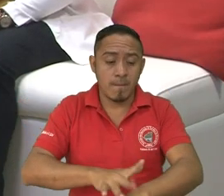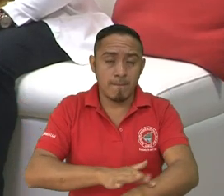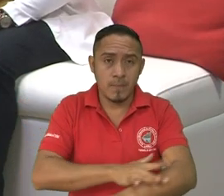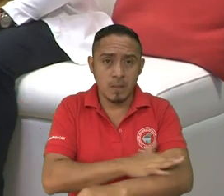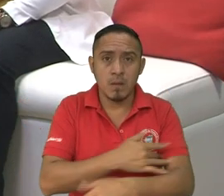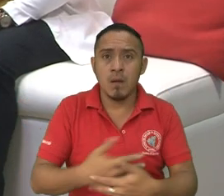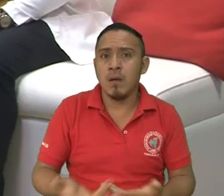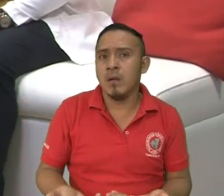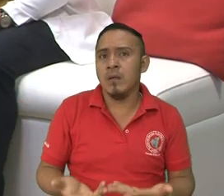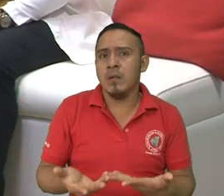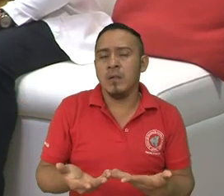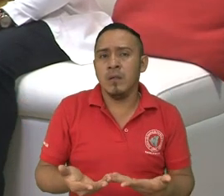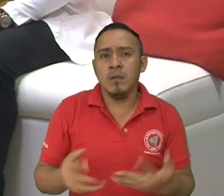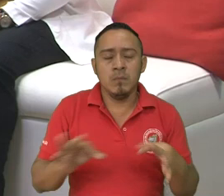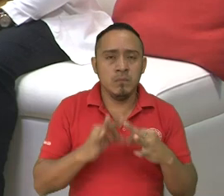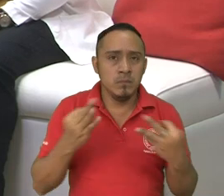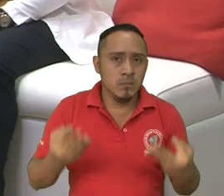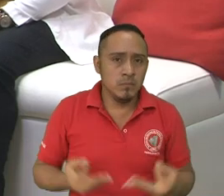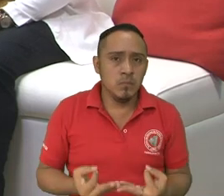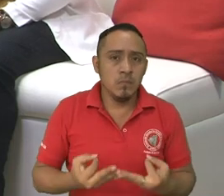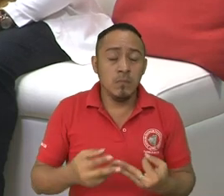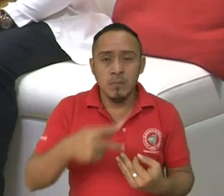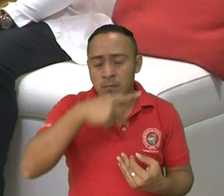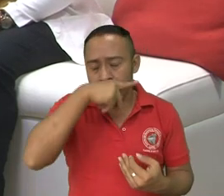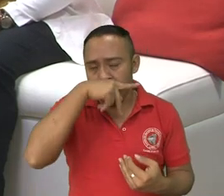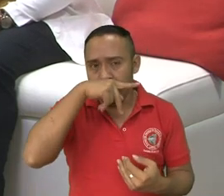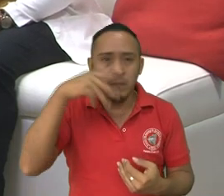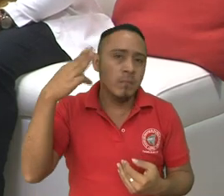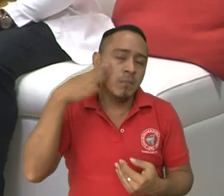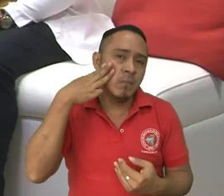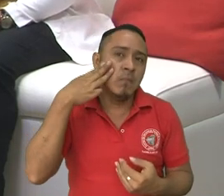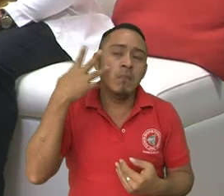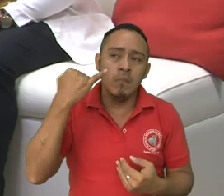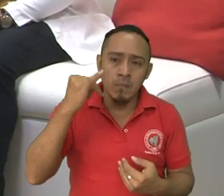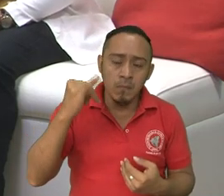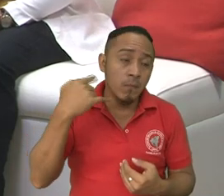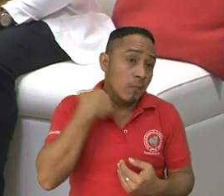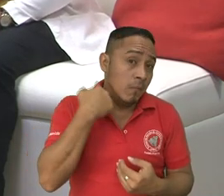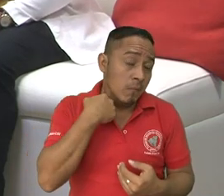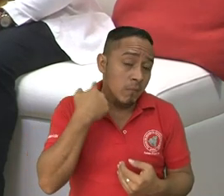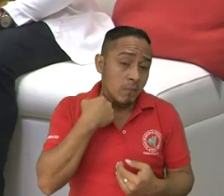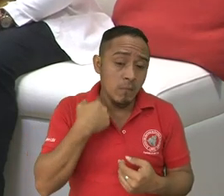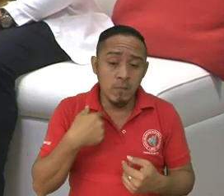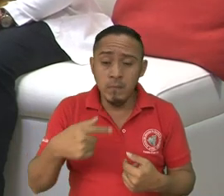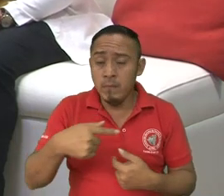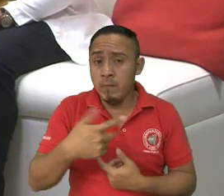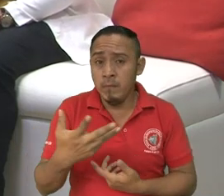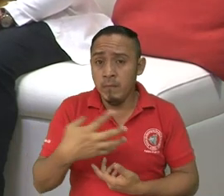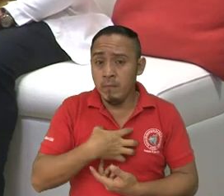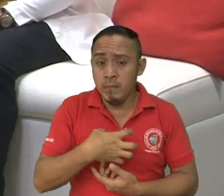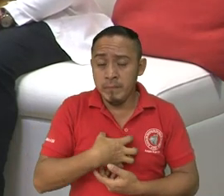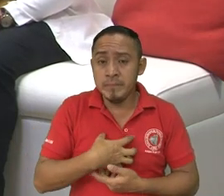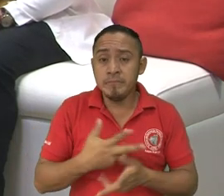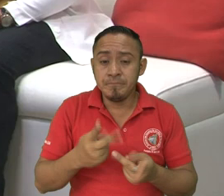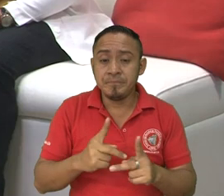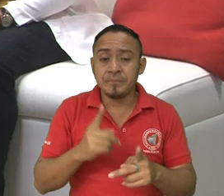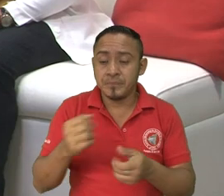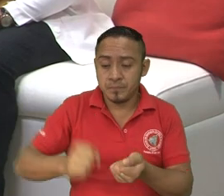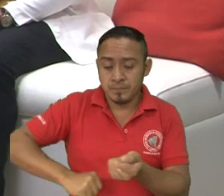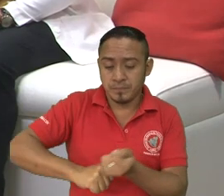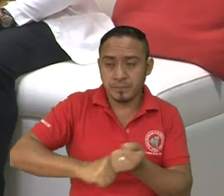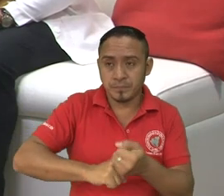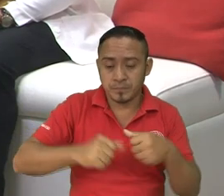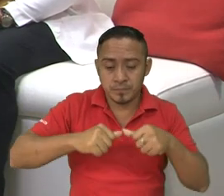dije, y familiar. Papá, mamá, sí, siempre van a ser los padres de ese bebé, pero